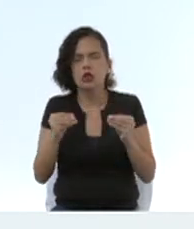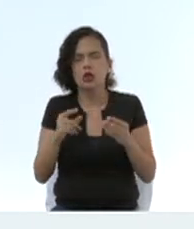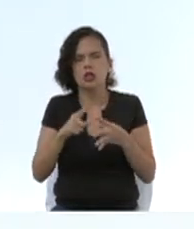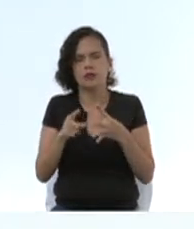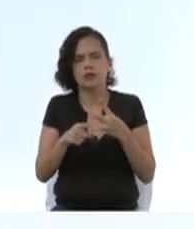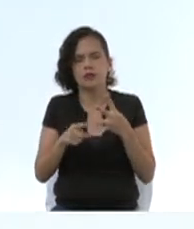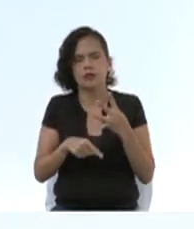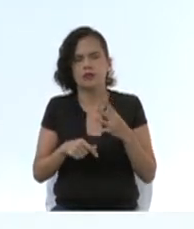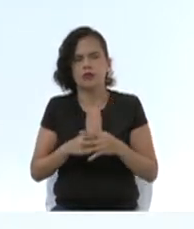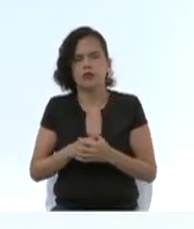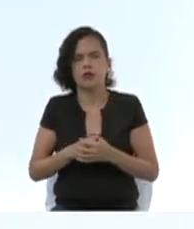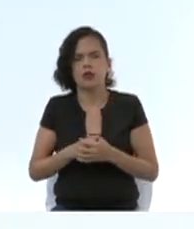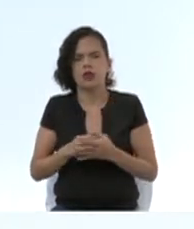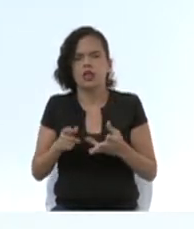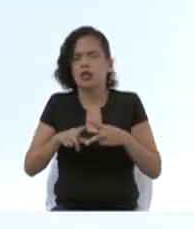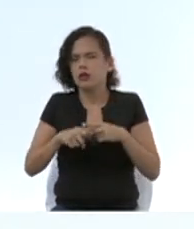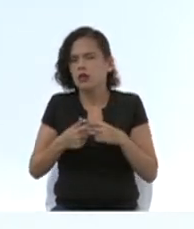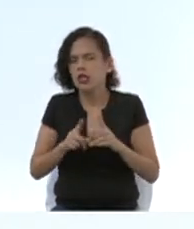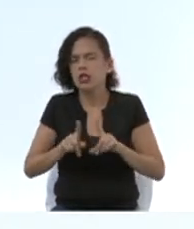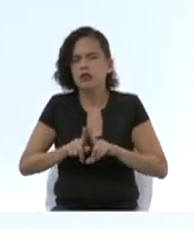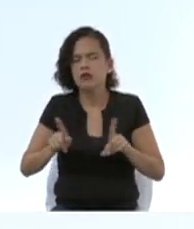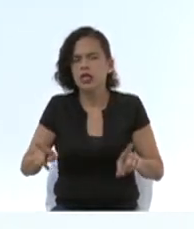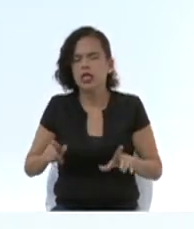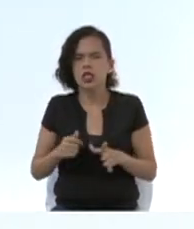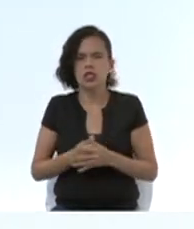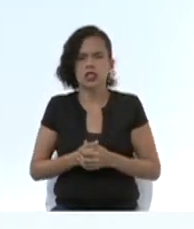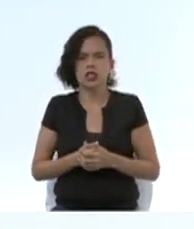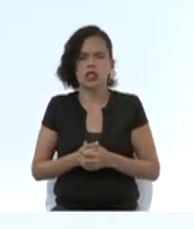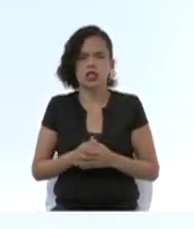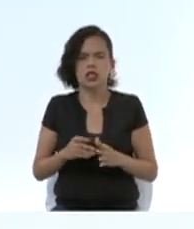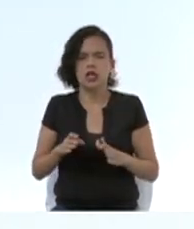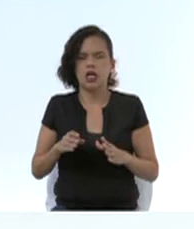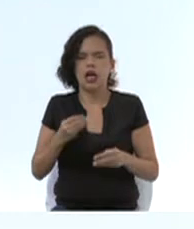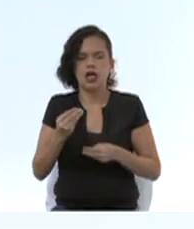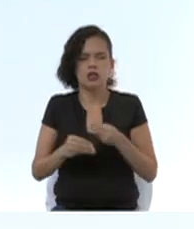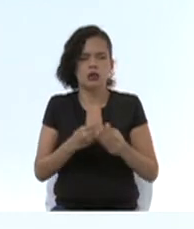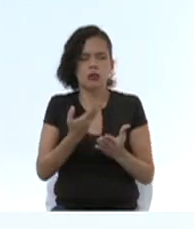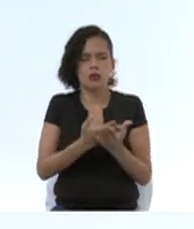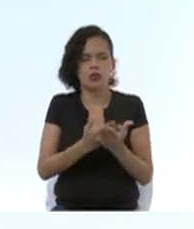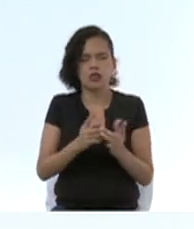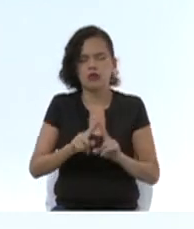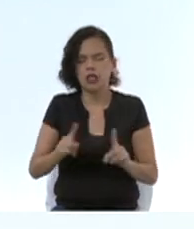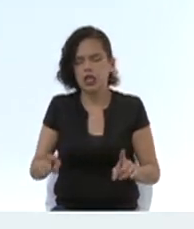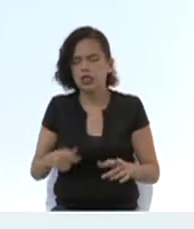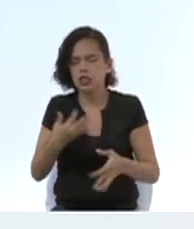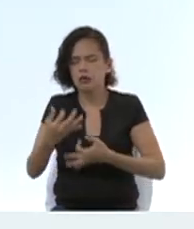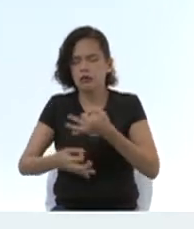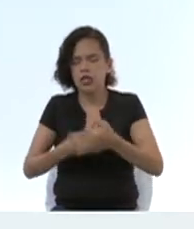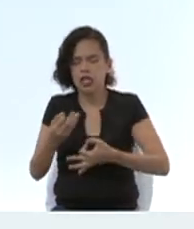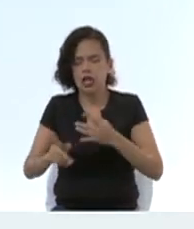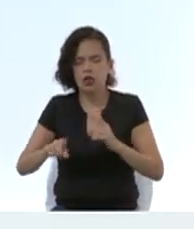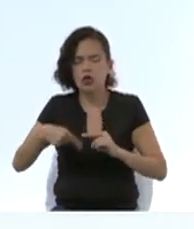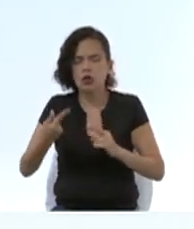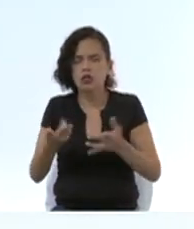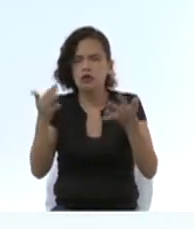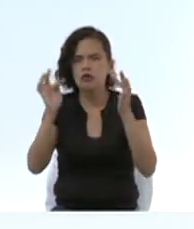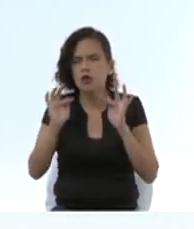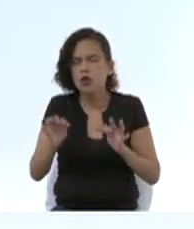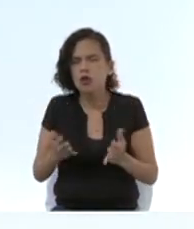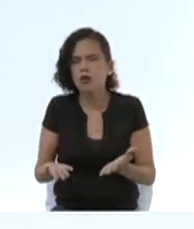presenten. Estrategias diferentes, quizás replantearnos la manera en que estamos explicando eso. Muy importante.